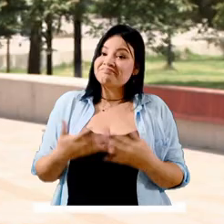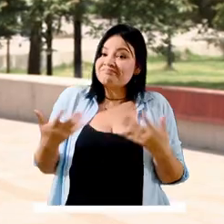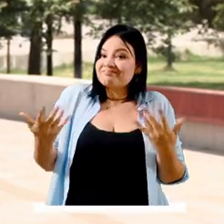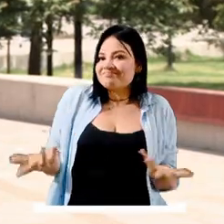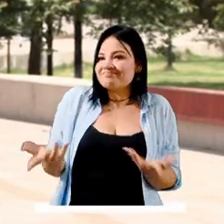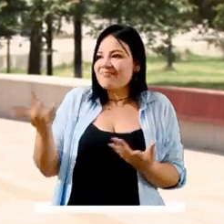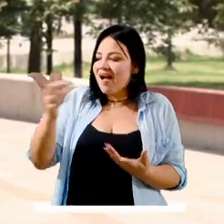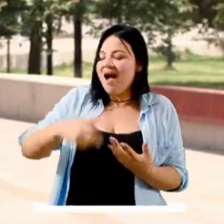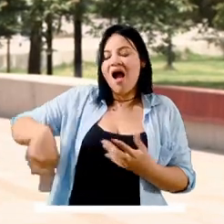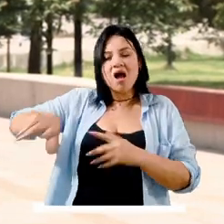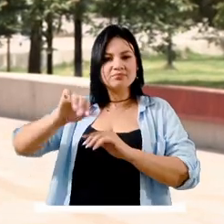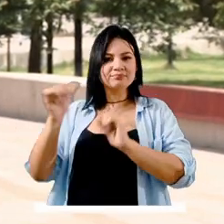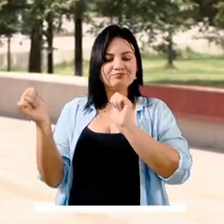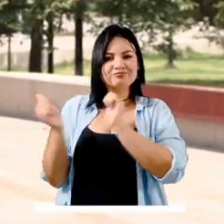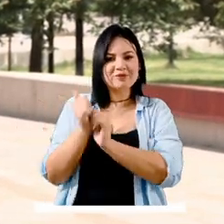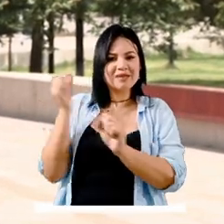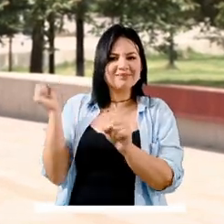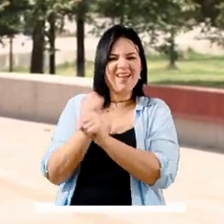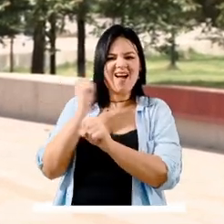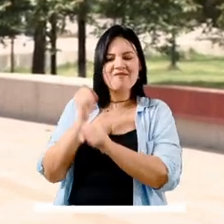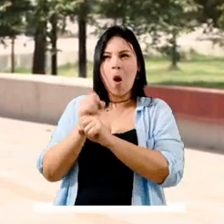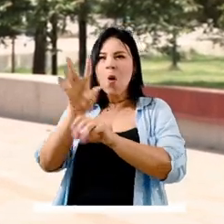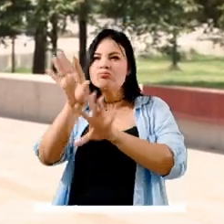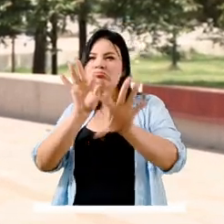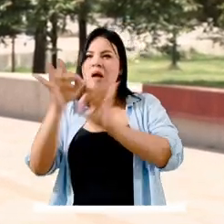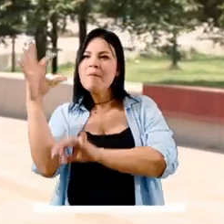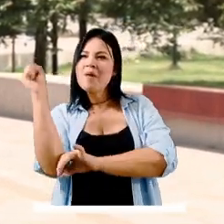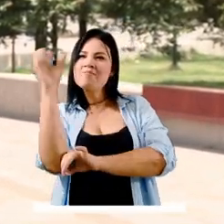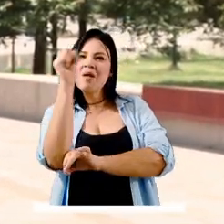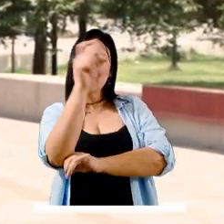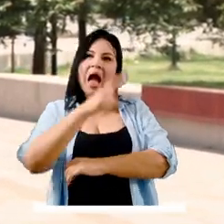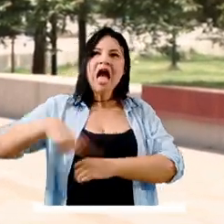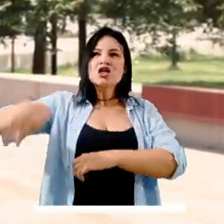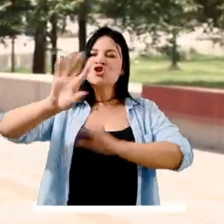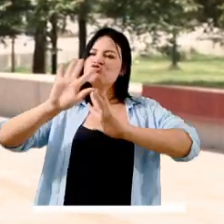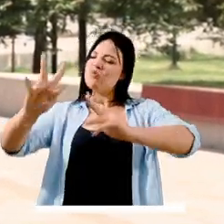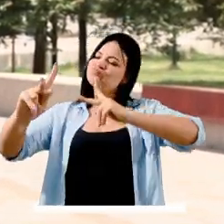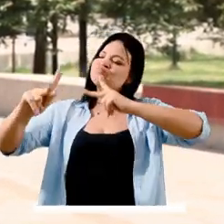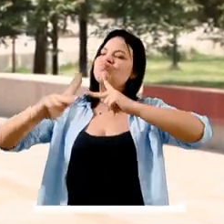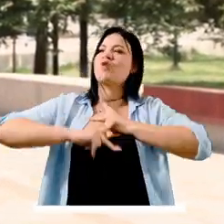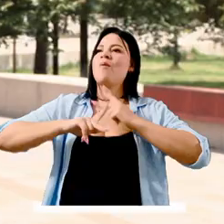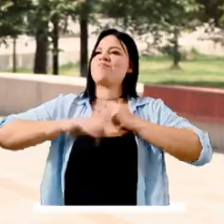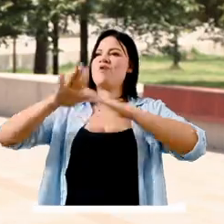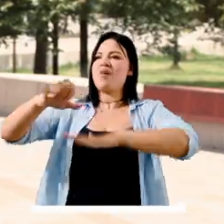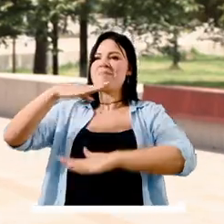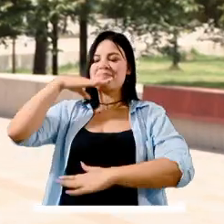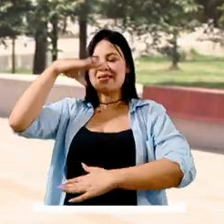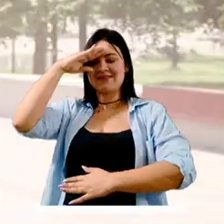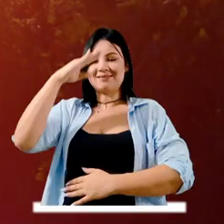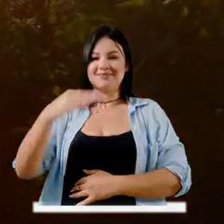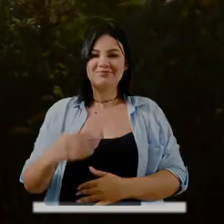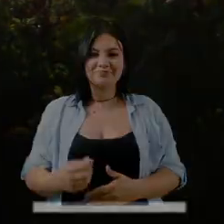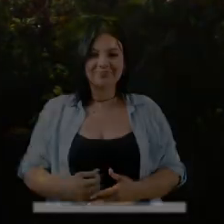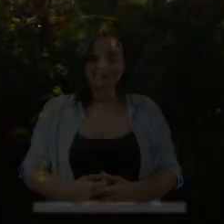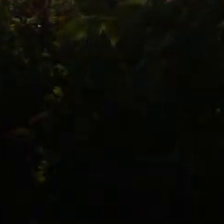supuesto, el trabajo que está acompañando para la identificación de los silleteros como patrimonio inmaterial del